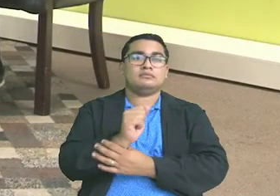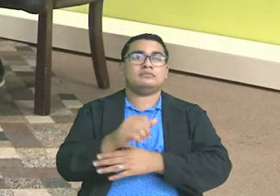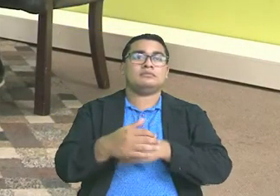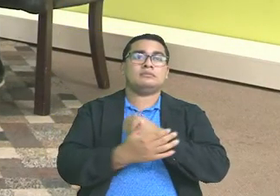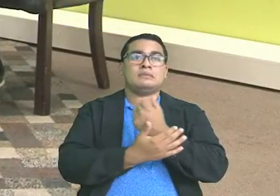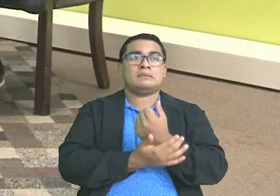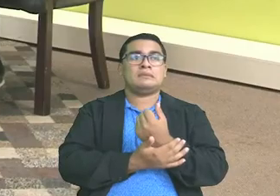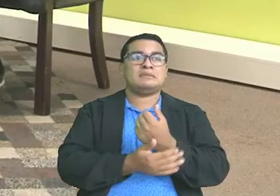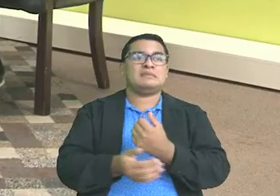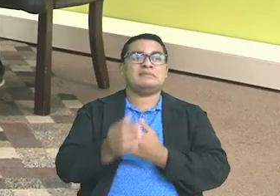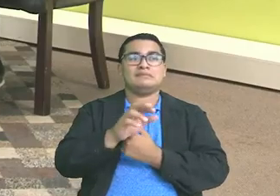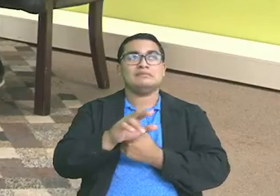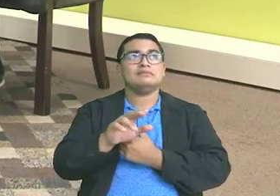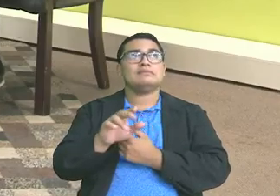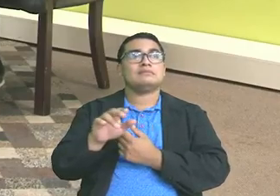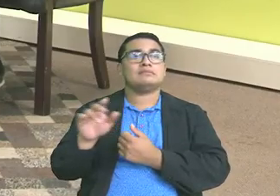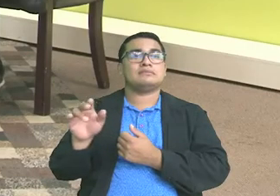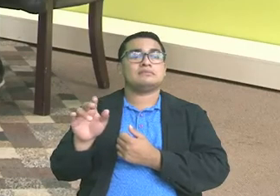misma